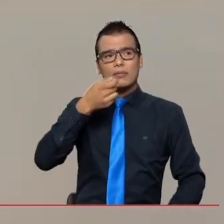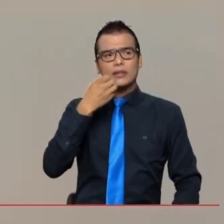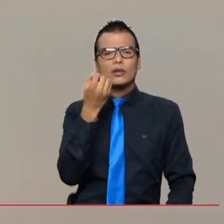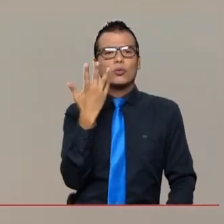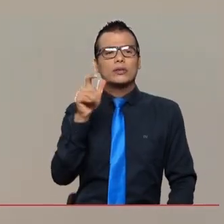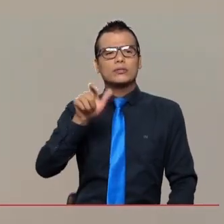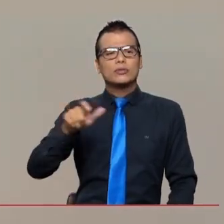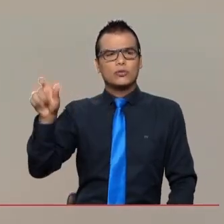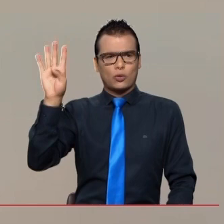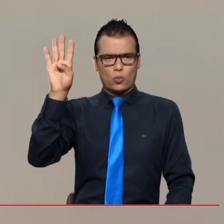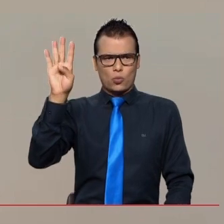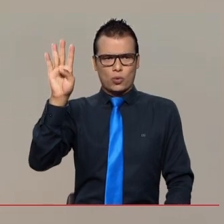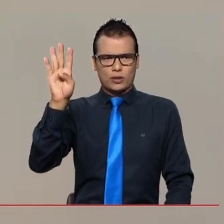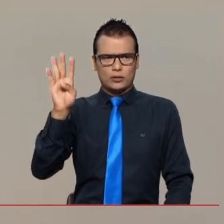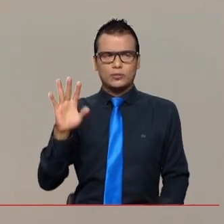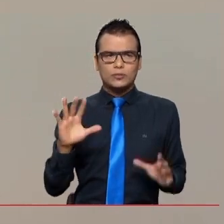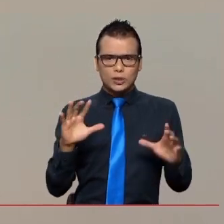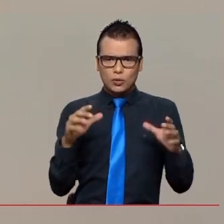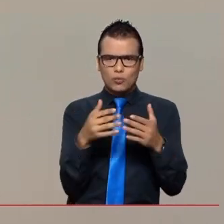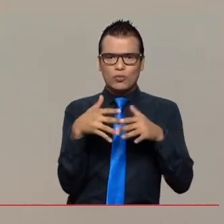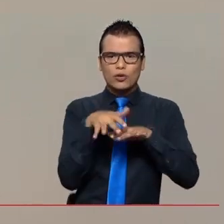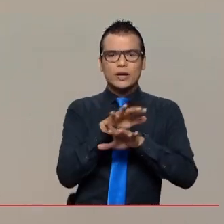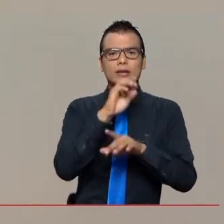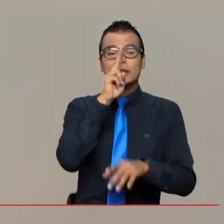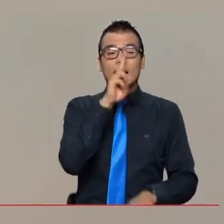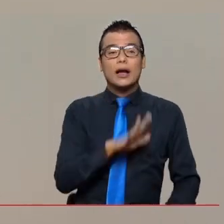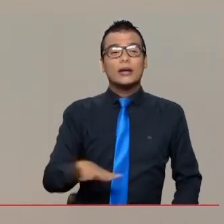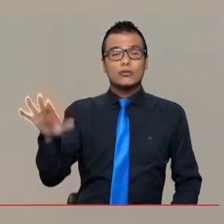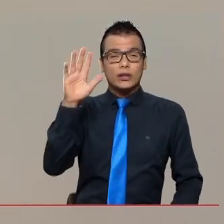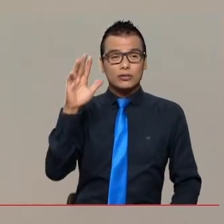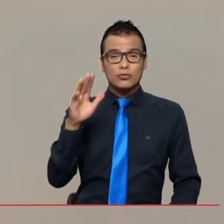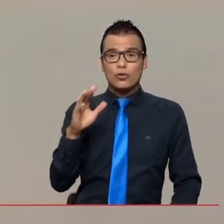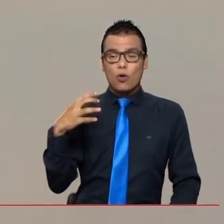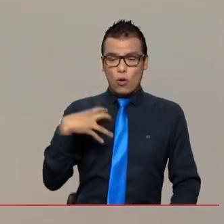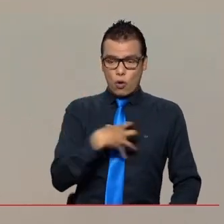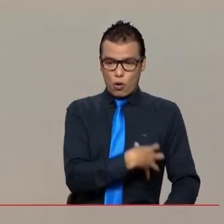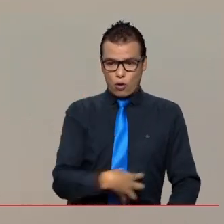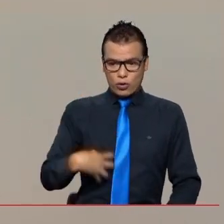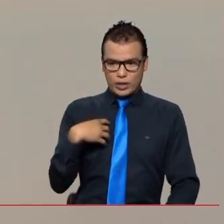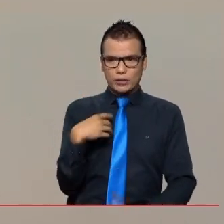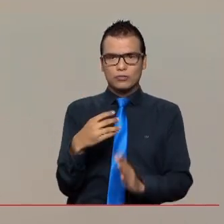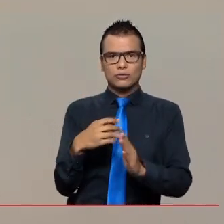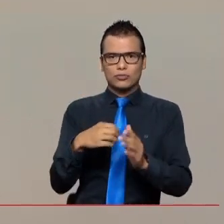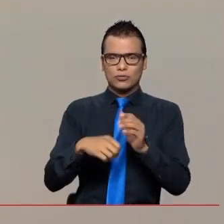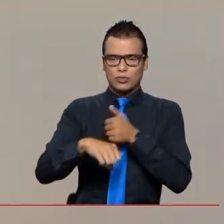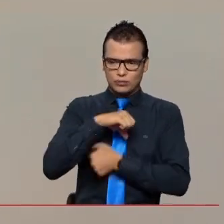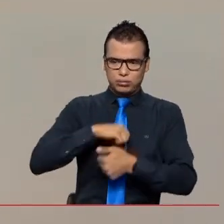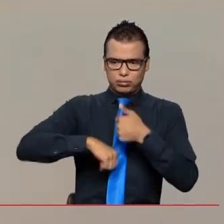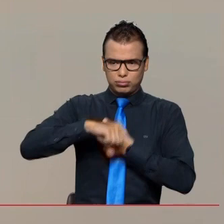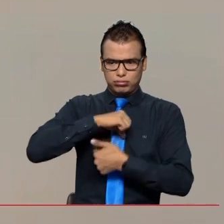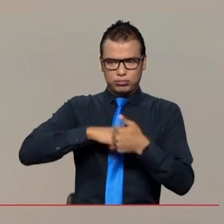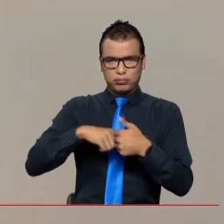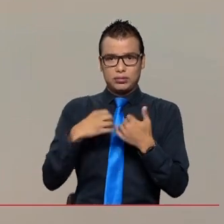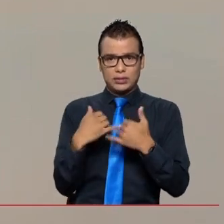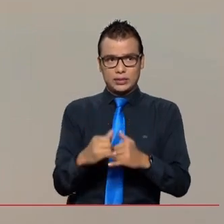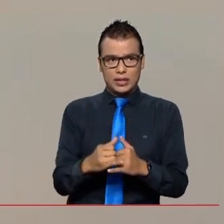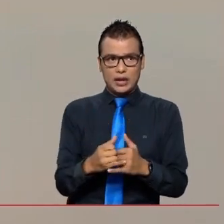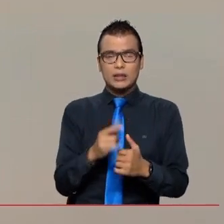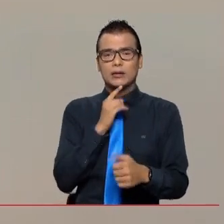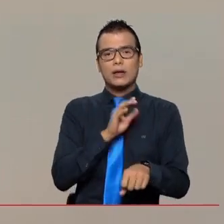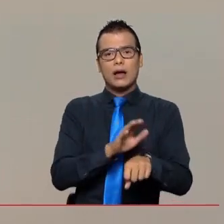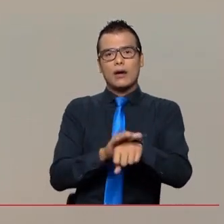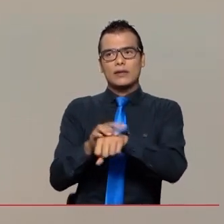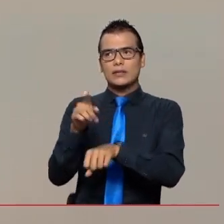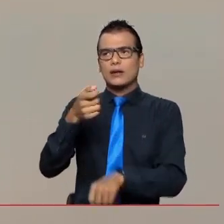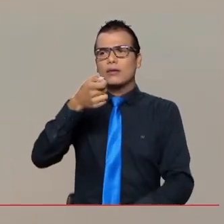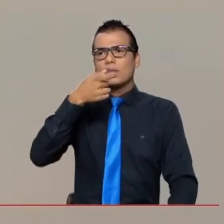la red Nacional de trasplantes hace decidido suspender la actividad en este caso para esta subpoblación de pacientes